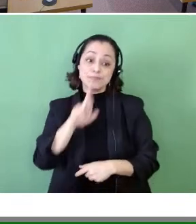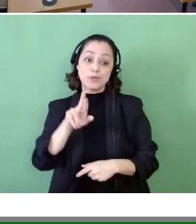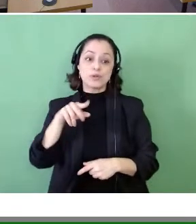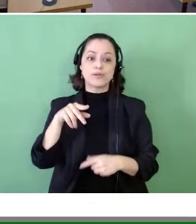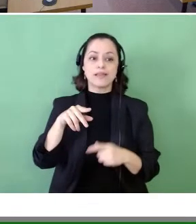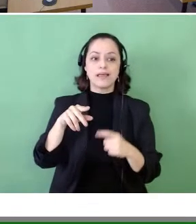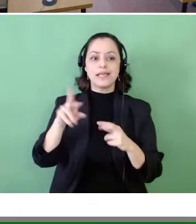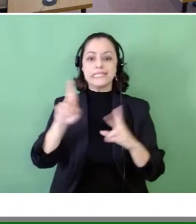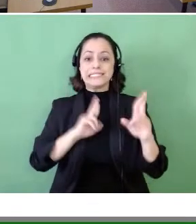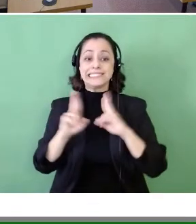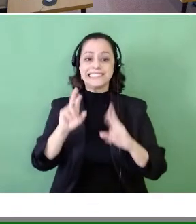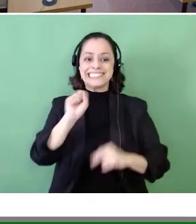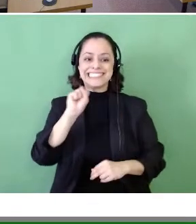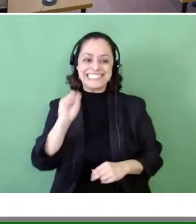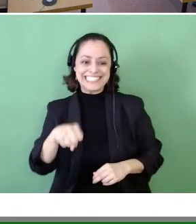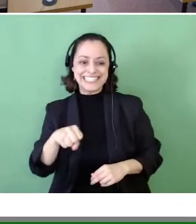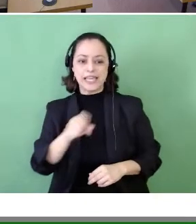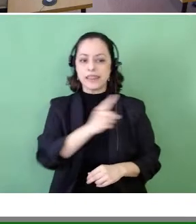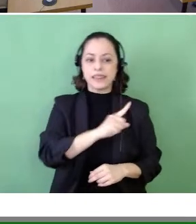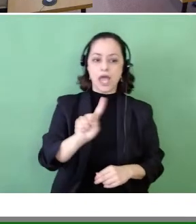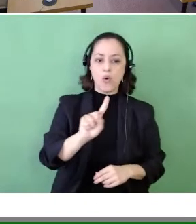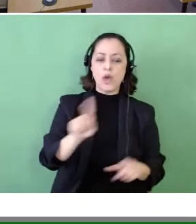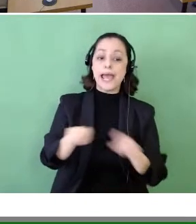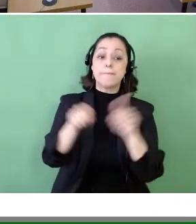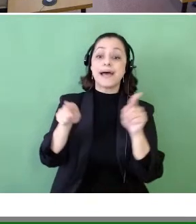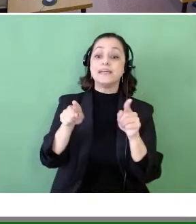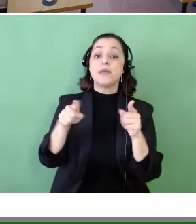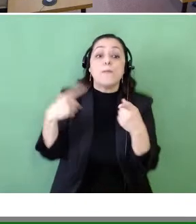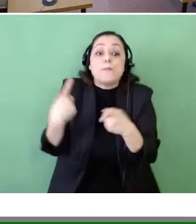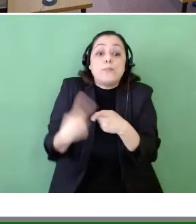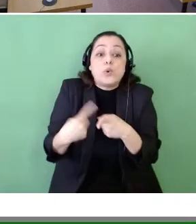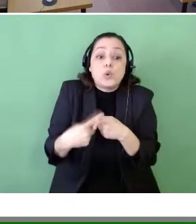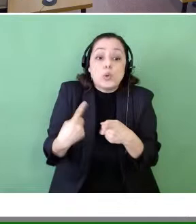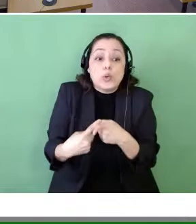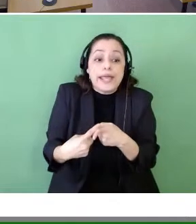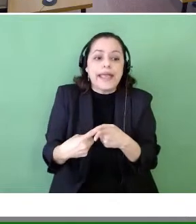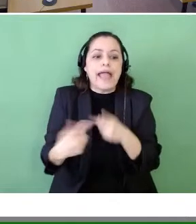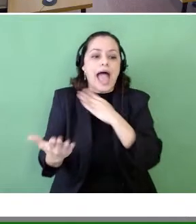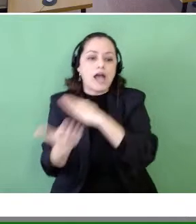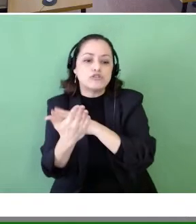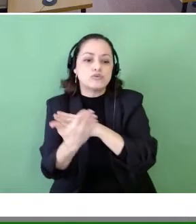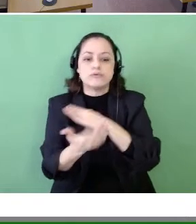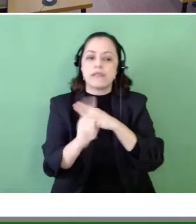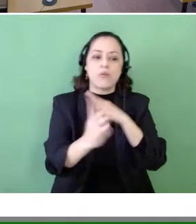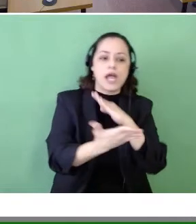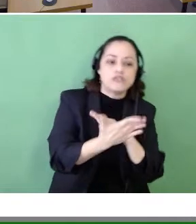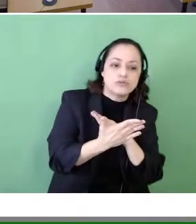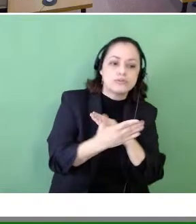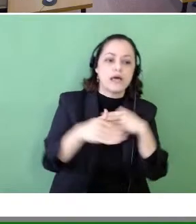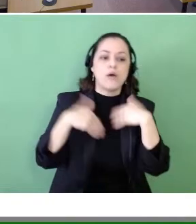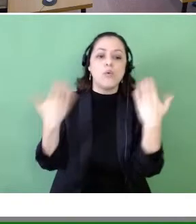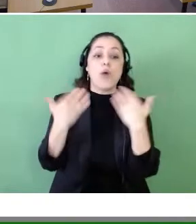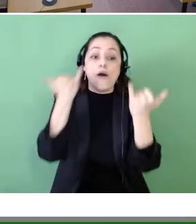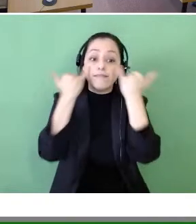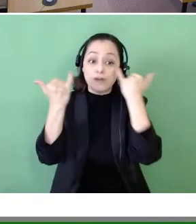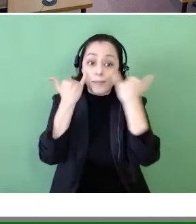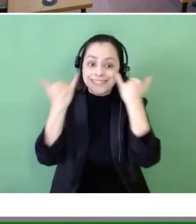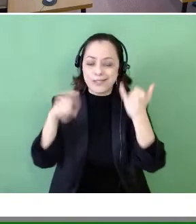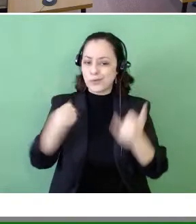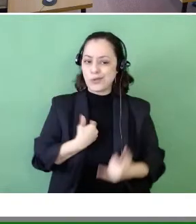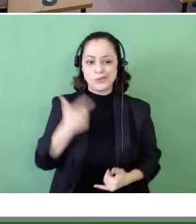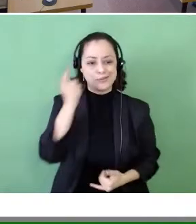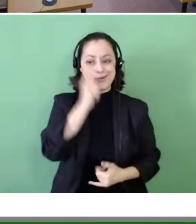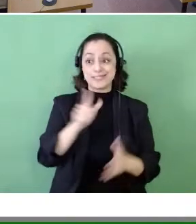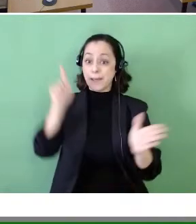contestaron sí o no, pero no conseguimos hablar, entonces reconocimos que fue un límite de la investigación, no conseguimos